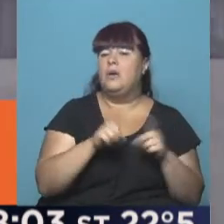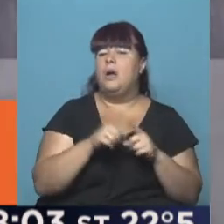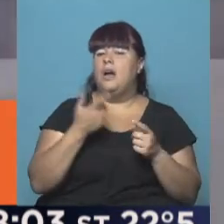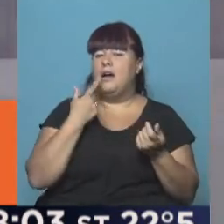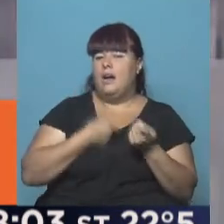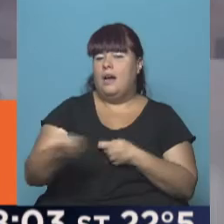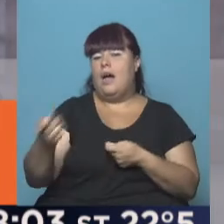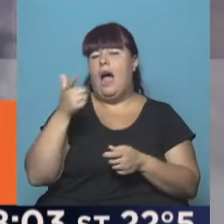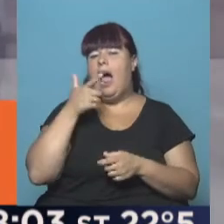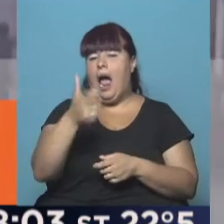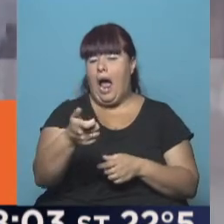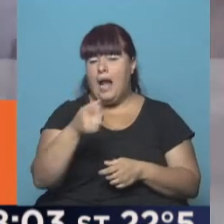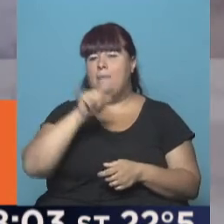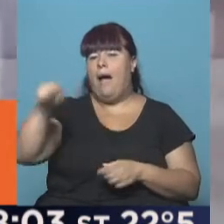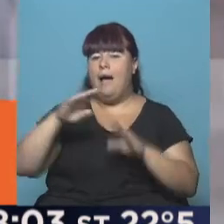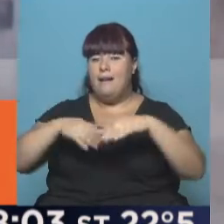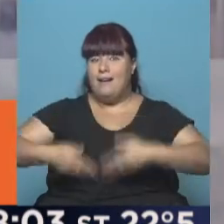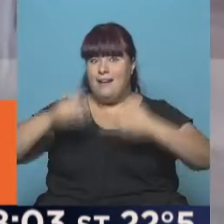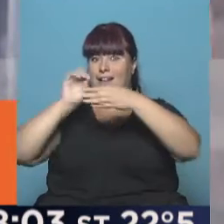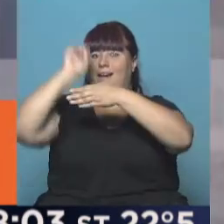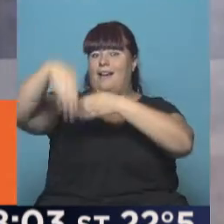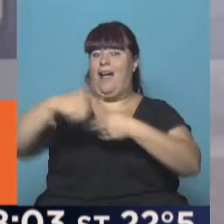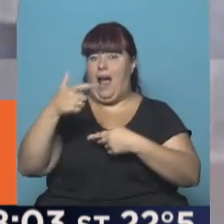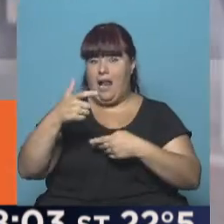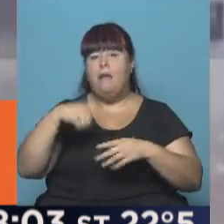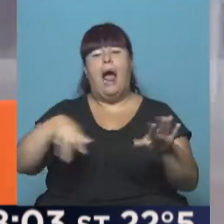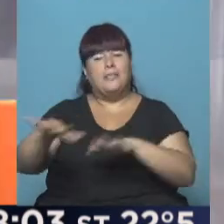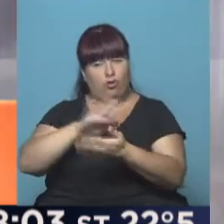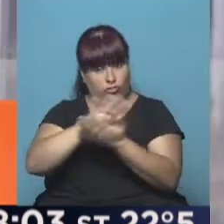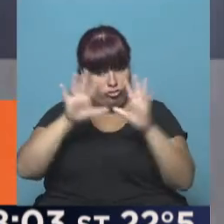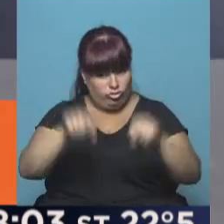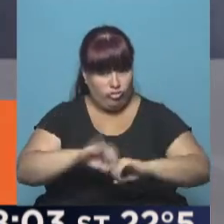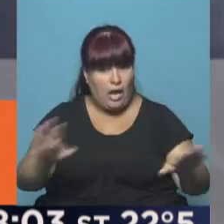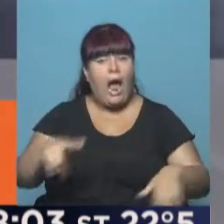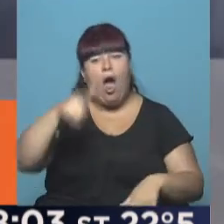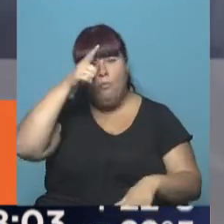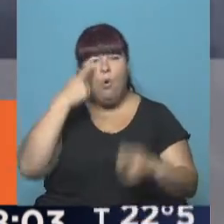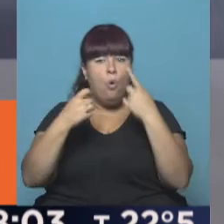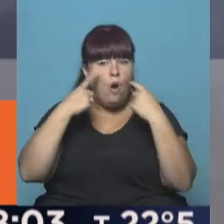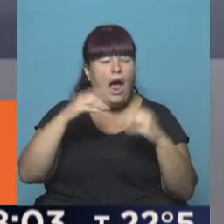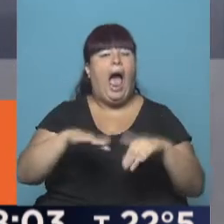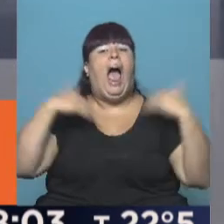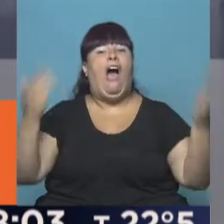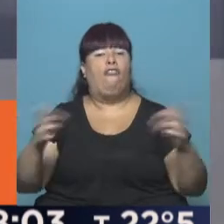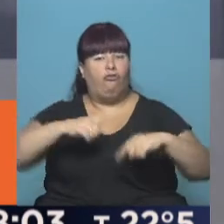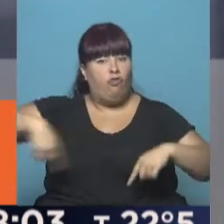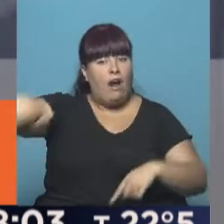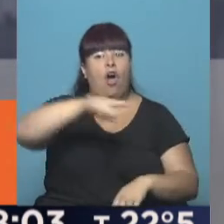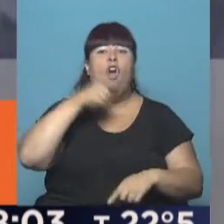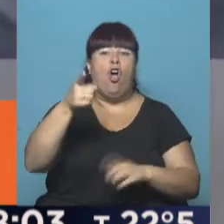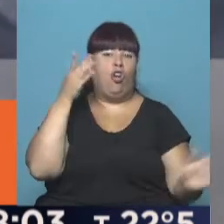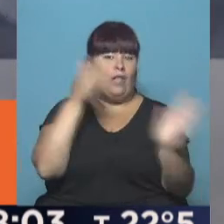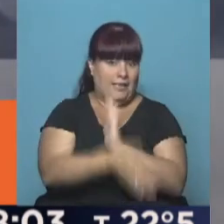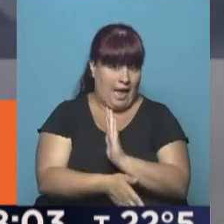armas a los detenidos por uno de los muros. La situación está controlada y las fuerzas de seguridad vigilan el exterior del predio para evitar